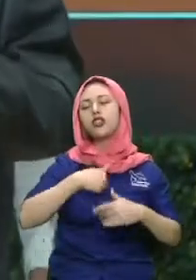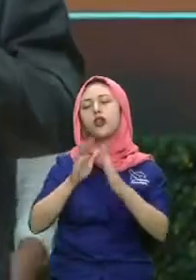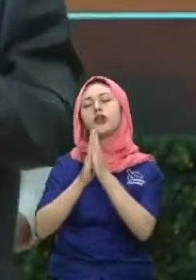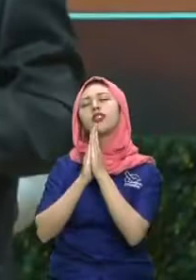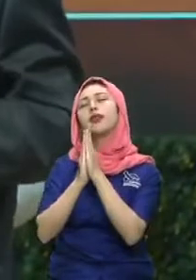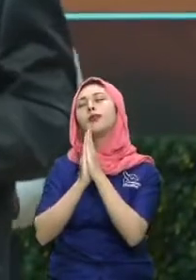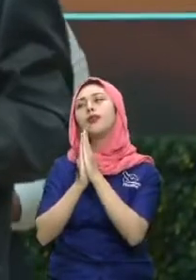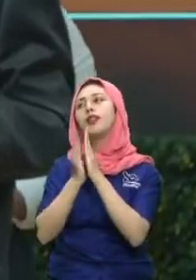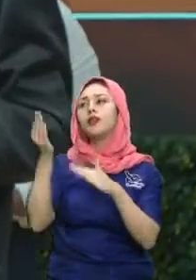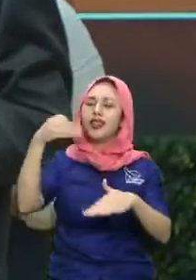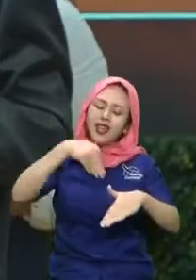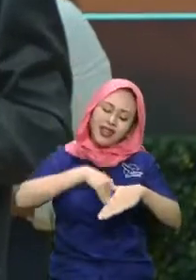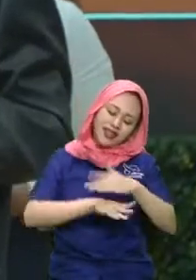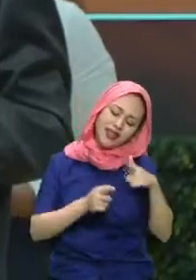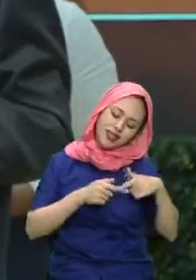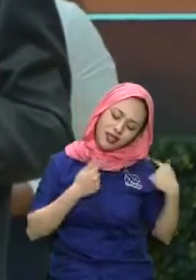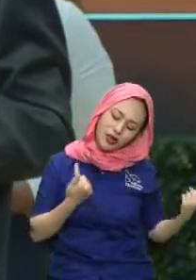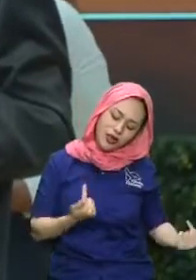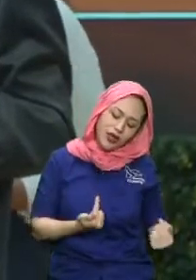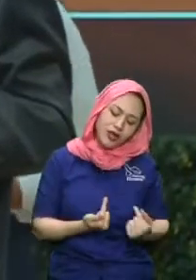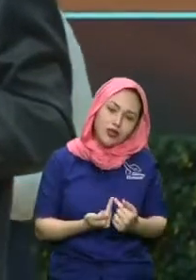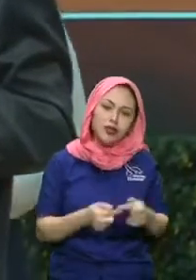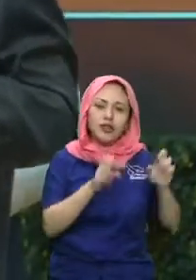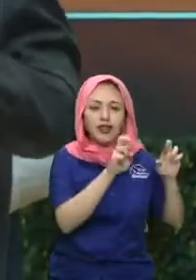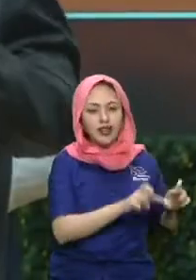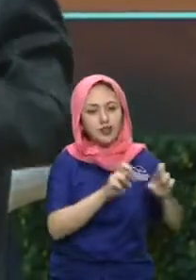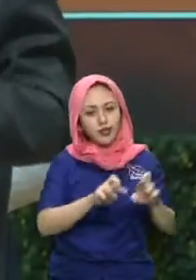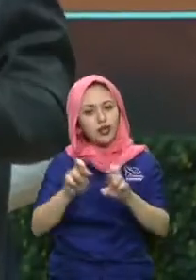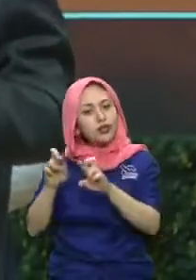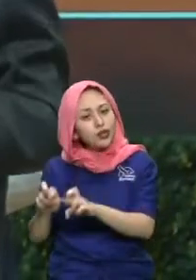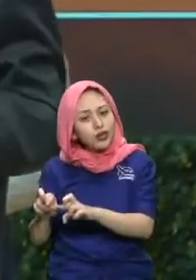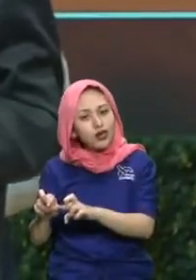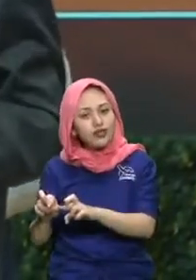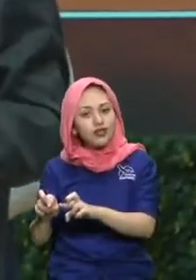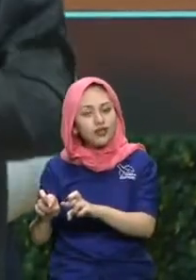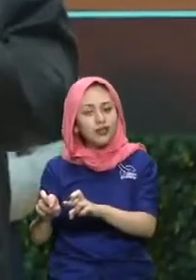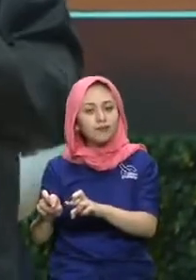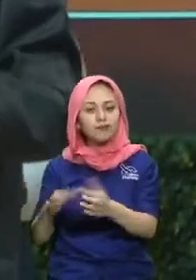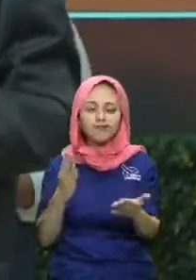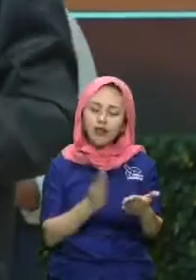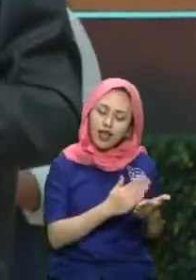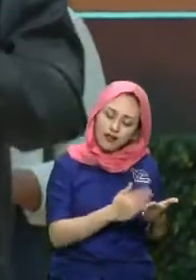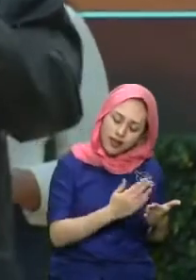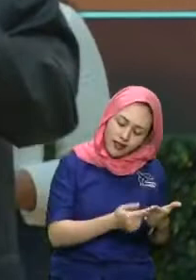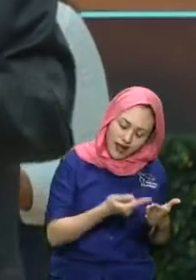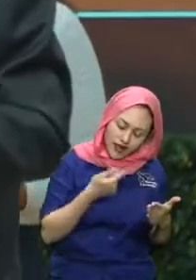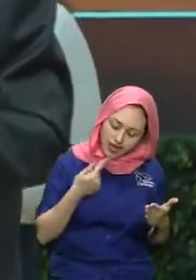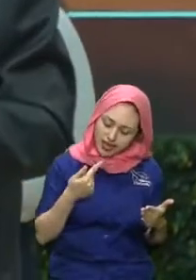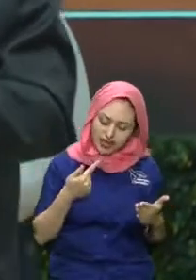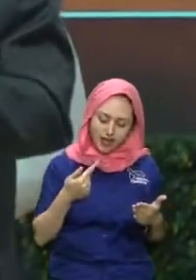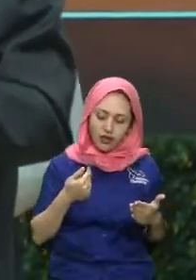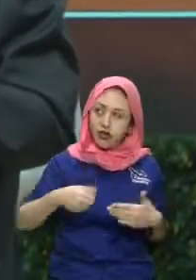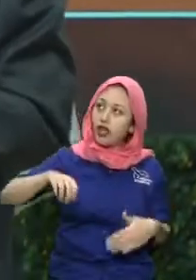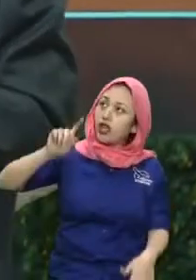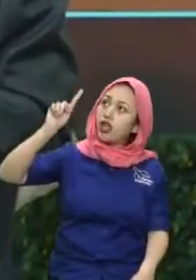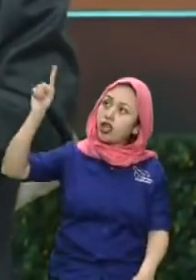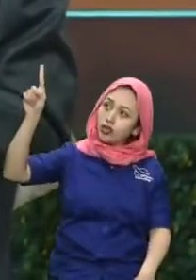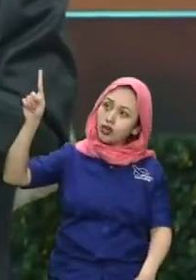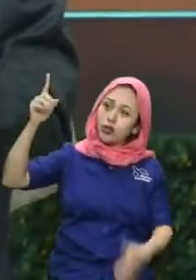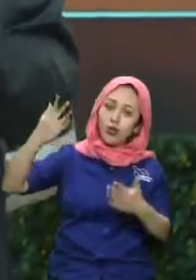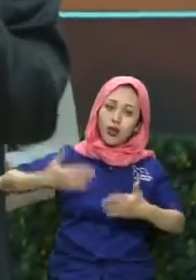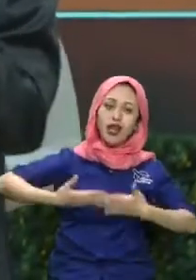que entres en el corazón de estas personas. También basado en tu palabra, te estoy pidiendo que vivifiques su